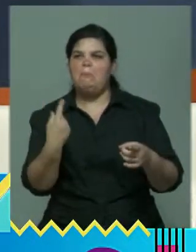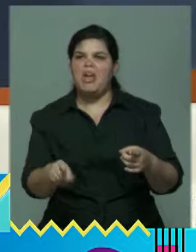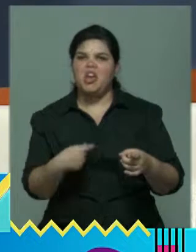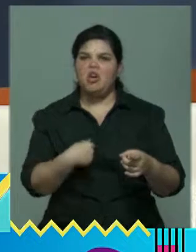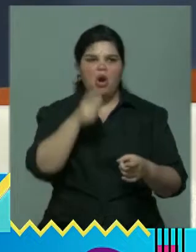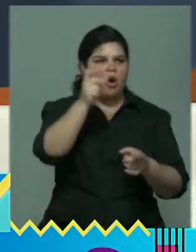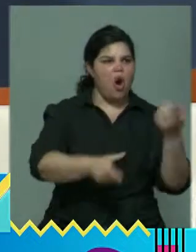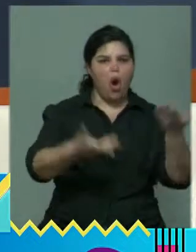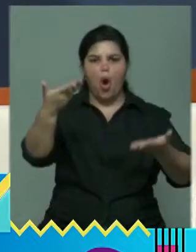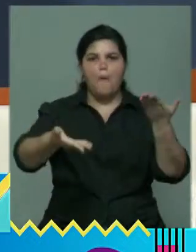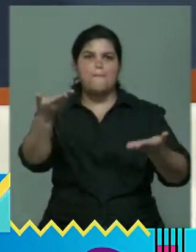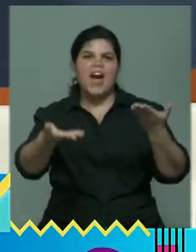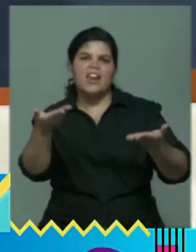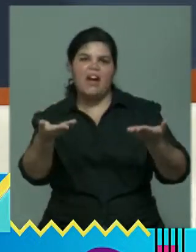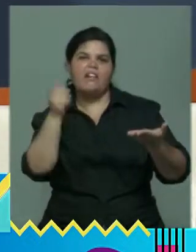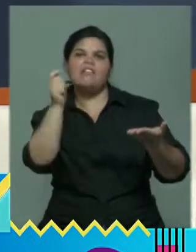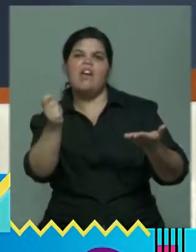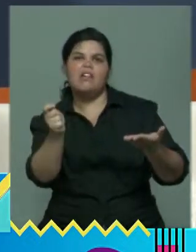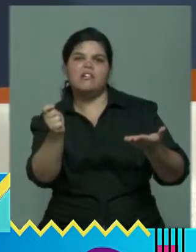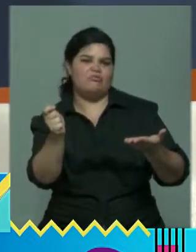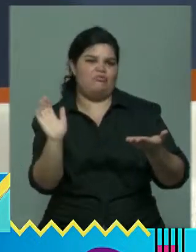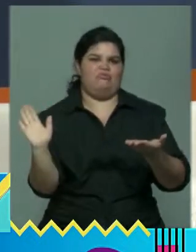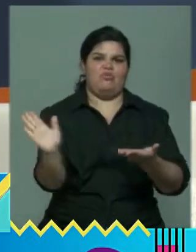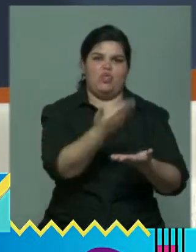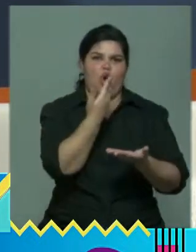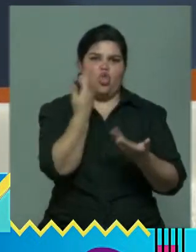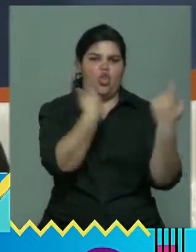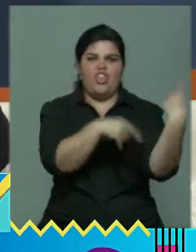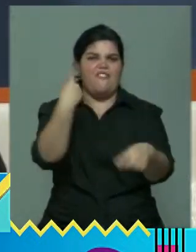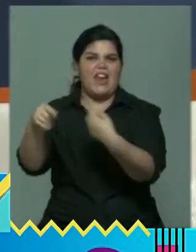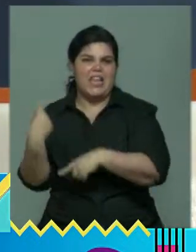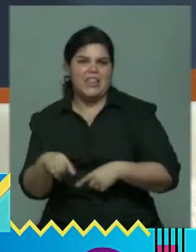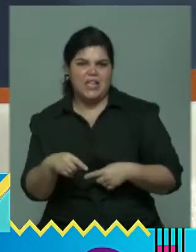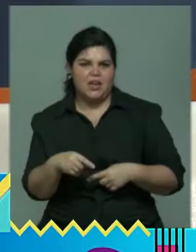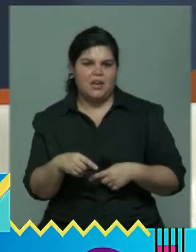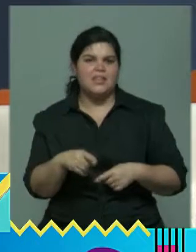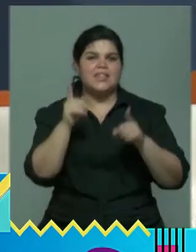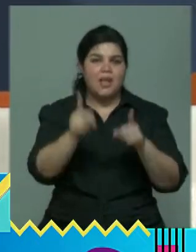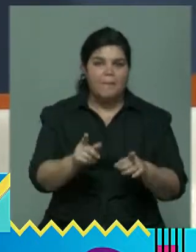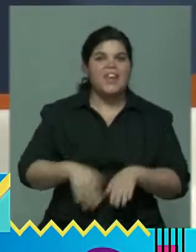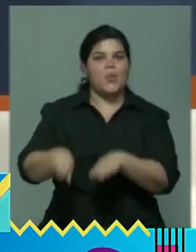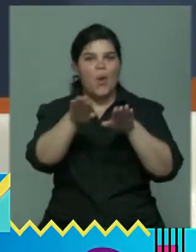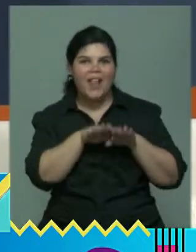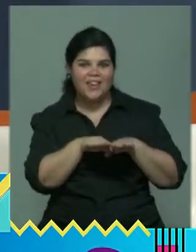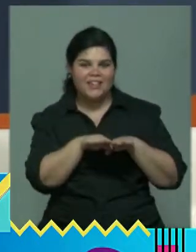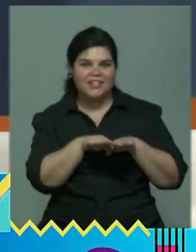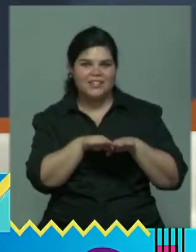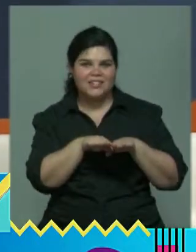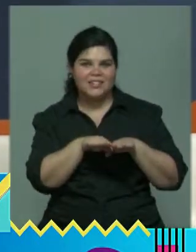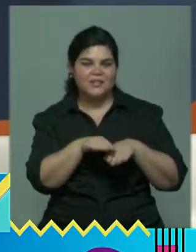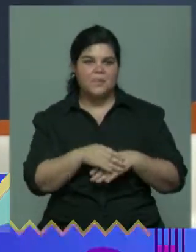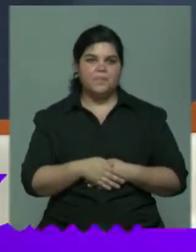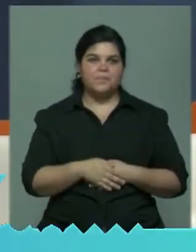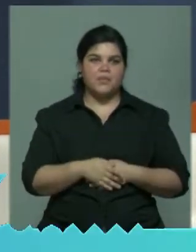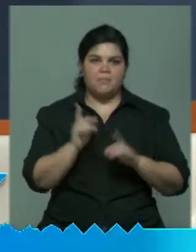plantearse. planteado como normal, Claro, en ¿no? realidad todos somos distintos entre Tal sí cual. dentro de la igualdad que debemos tener. Bueno, pero ese es el que por supuesto está muy interiorizado en todos y